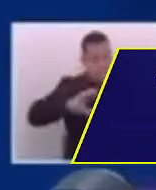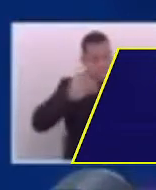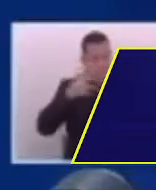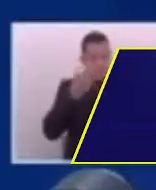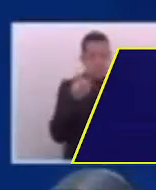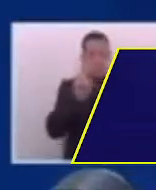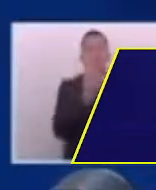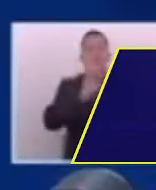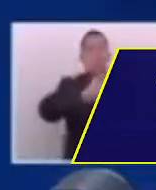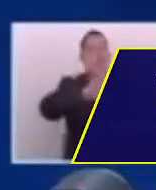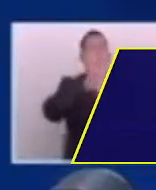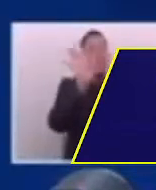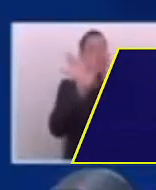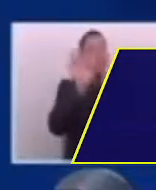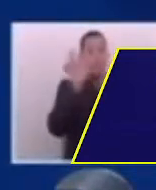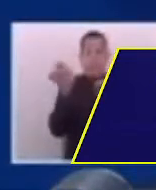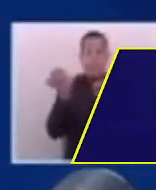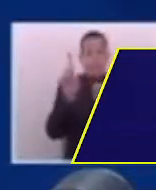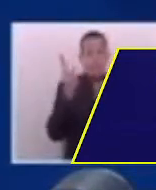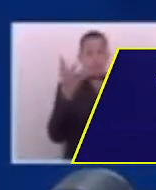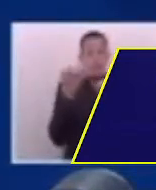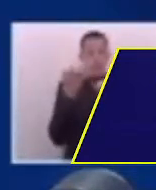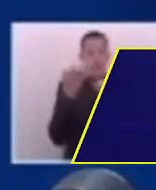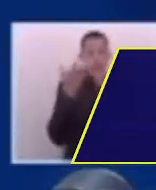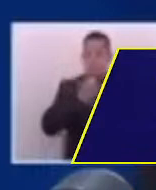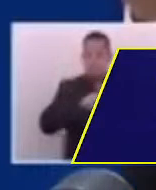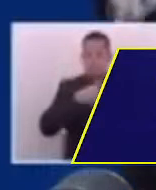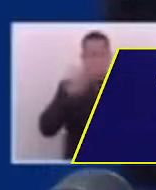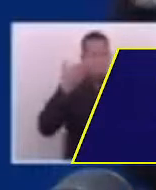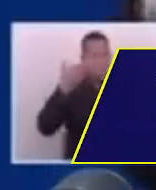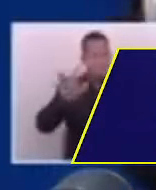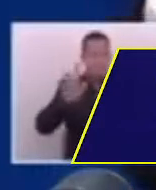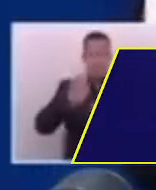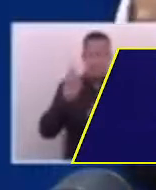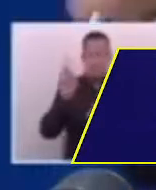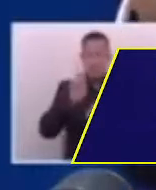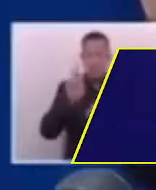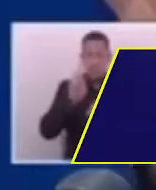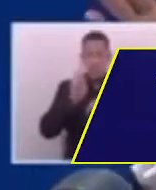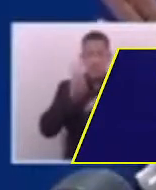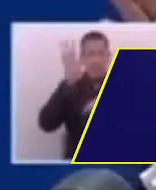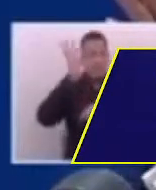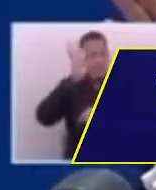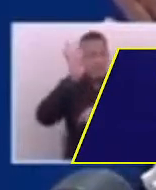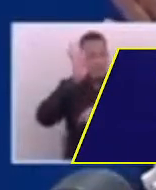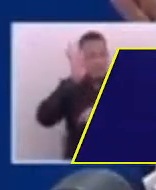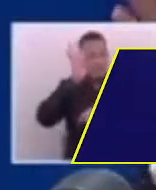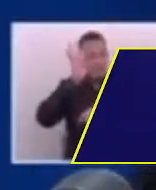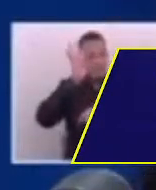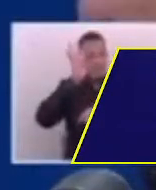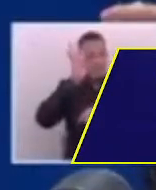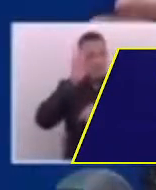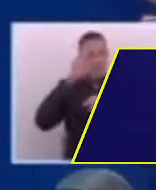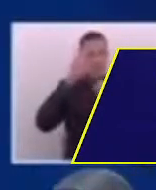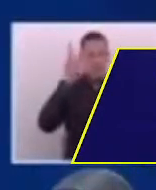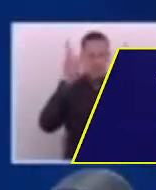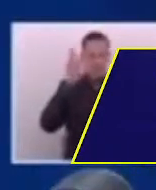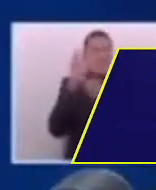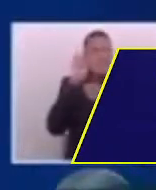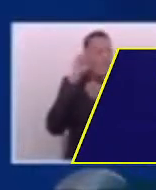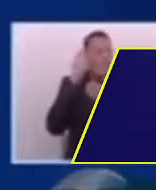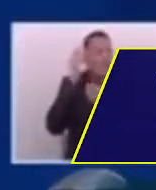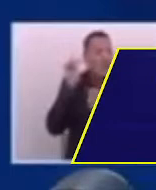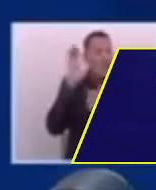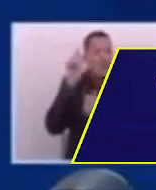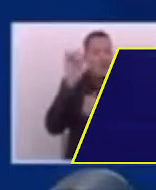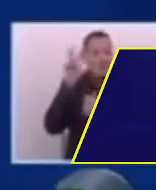decir Mire yo propuse esto y ellos no quisieron pero es que sí existe no se vienen a inventar el agua tibia con una propuesta como esa